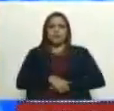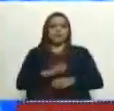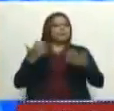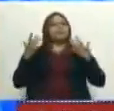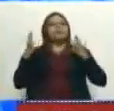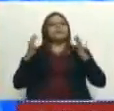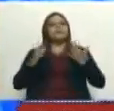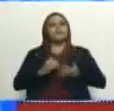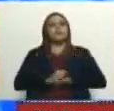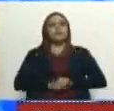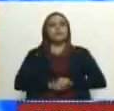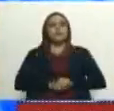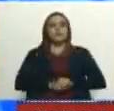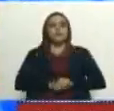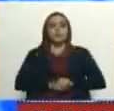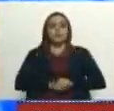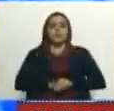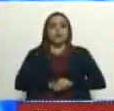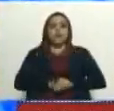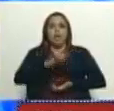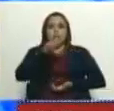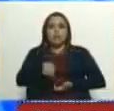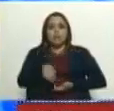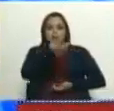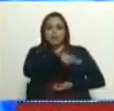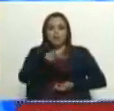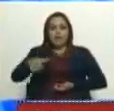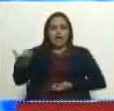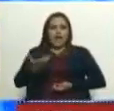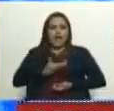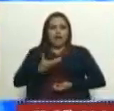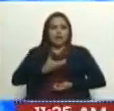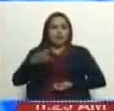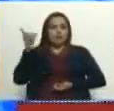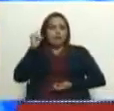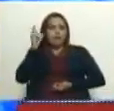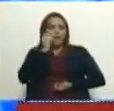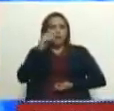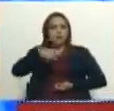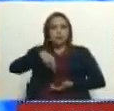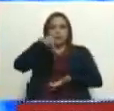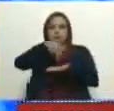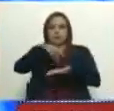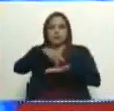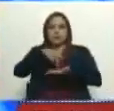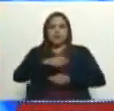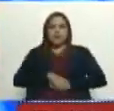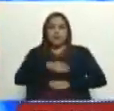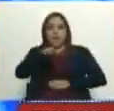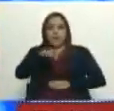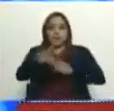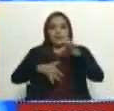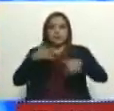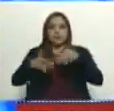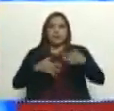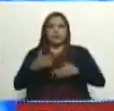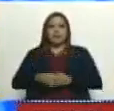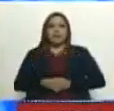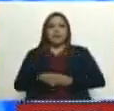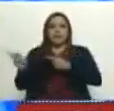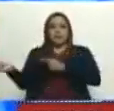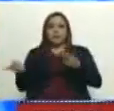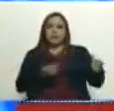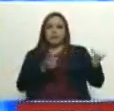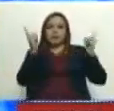A los ciudadanos alcaldes y alcaldesas que hoy participan de esta actividad, bienvenidos también.